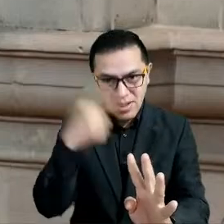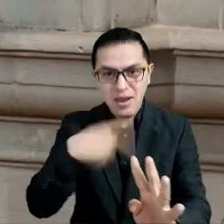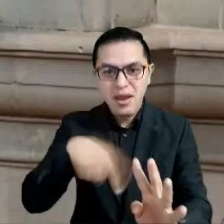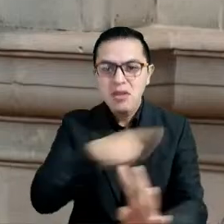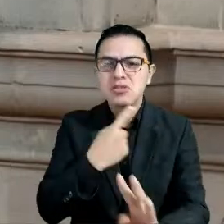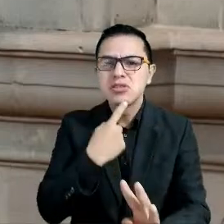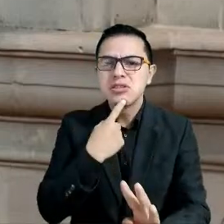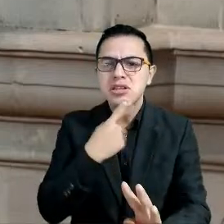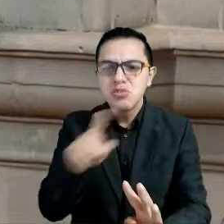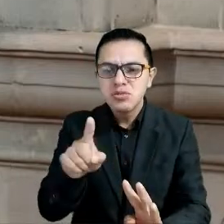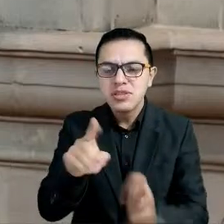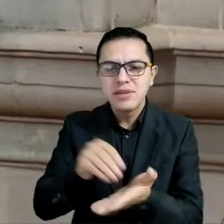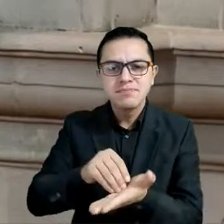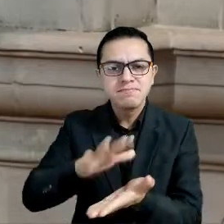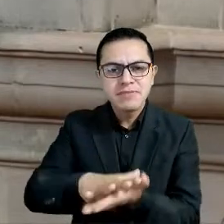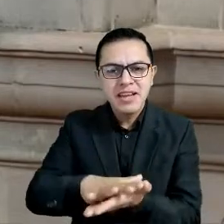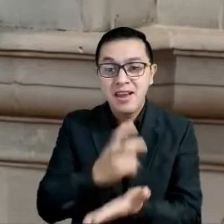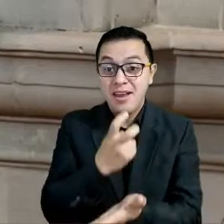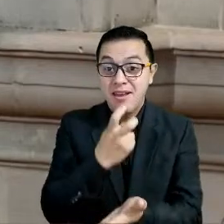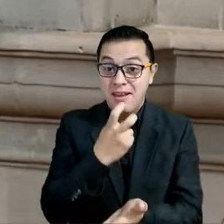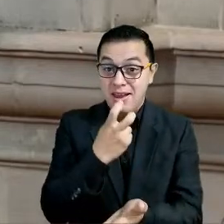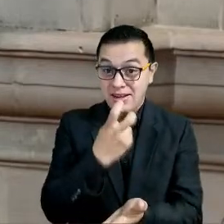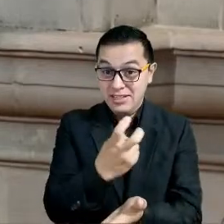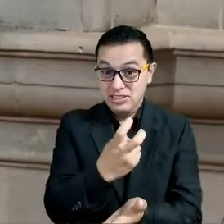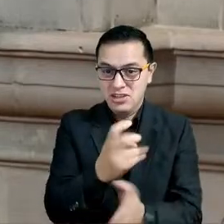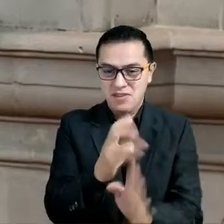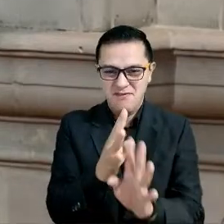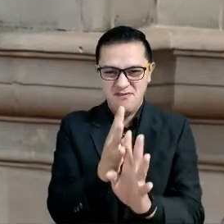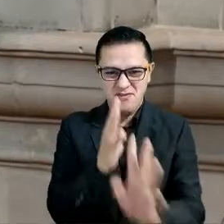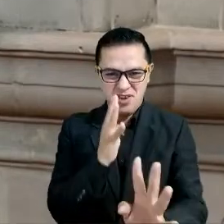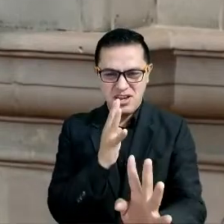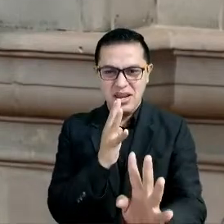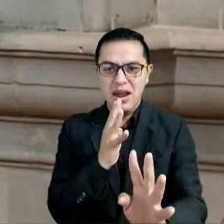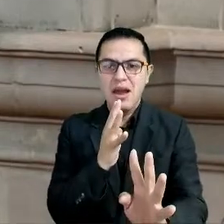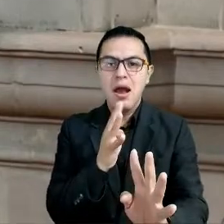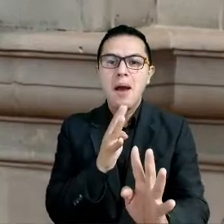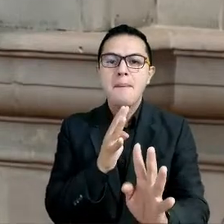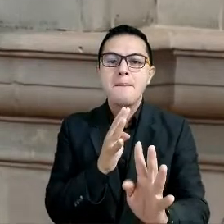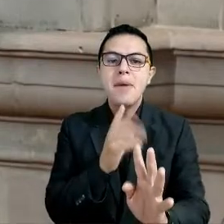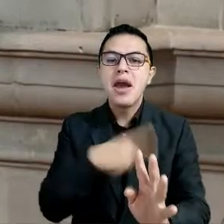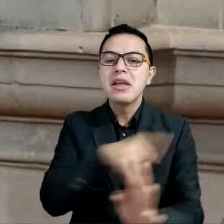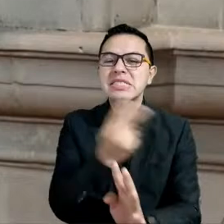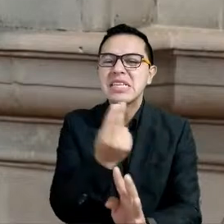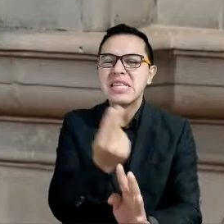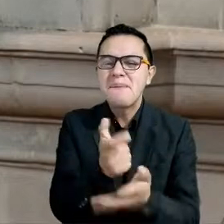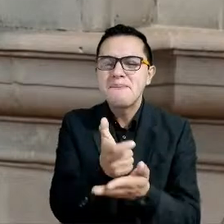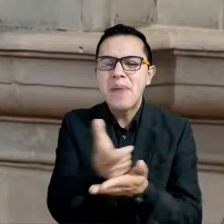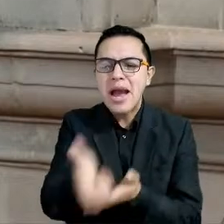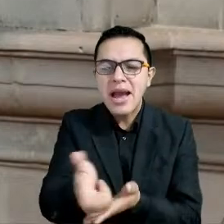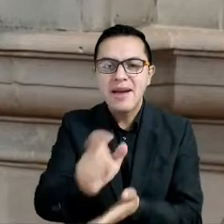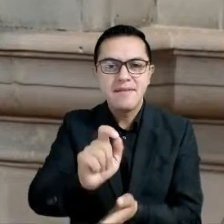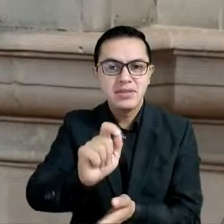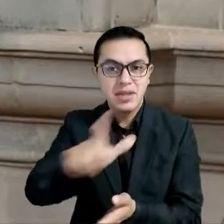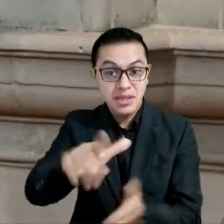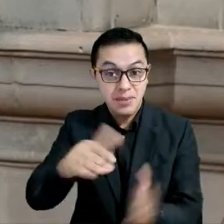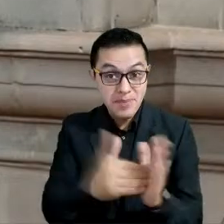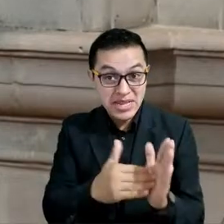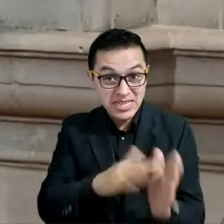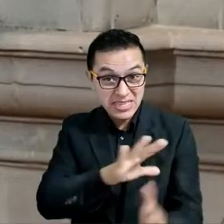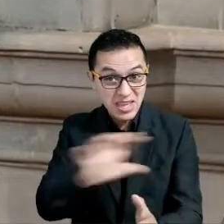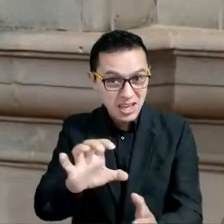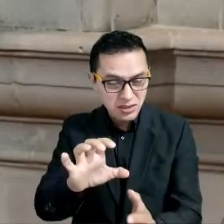esta fila les hacía pagar aproximadamente 27,500 pesos. Estábamos hablando